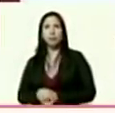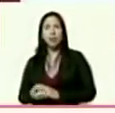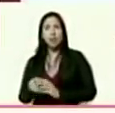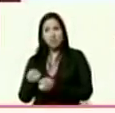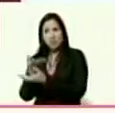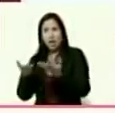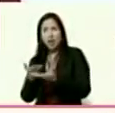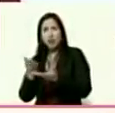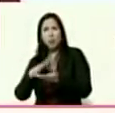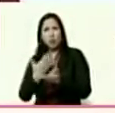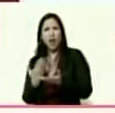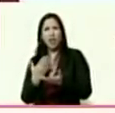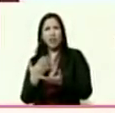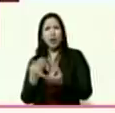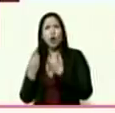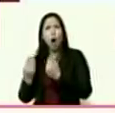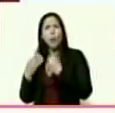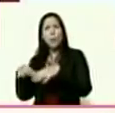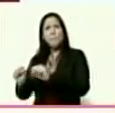como imperio dar órdenes.